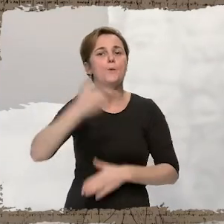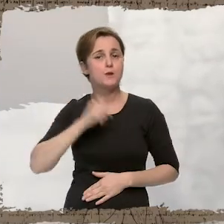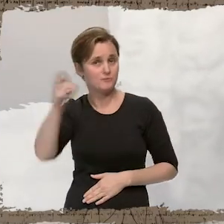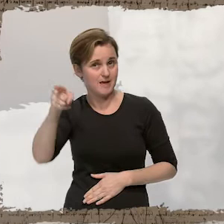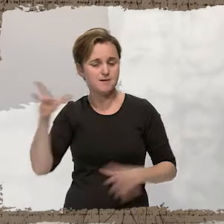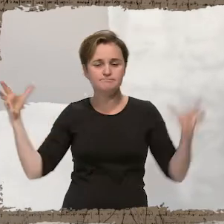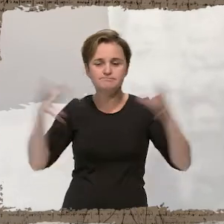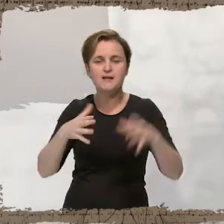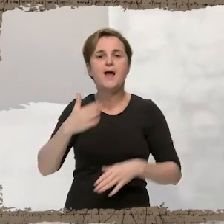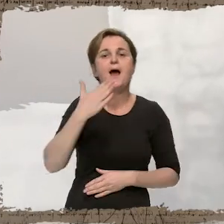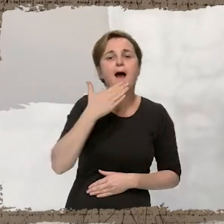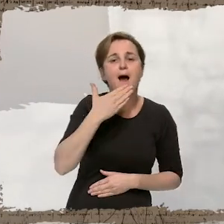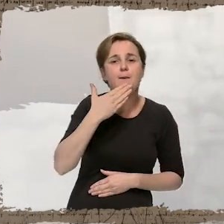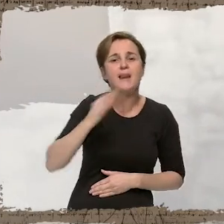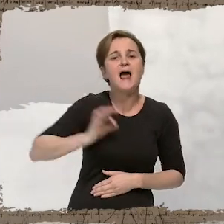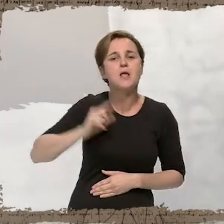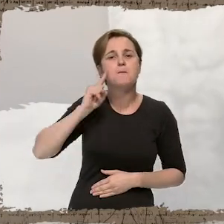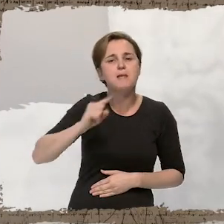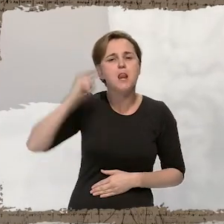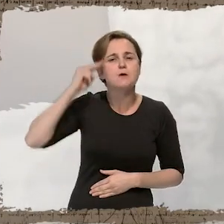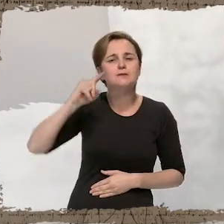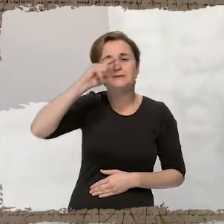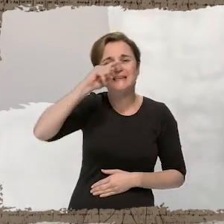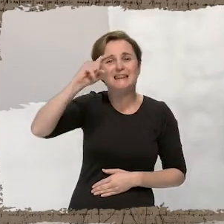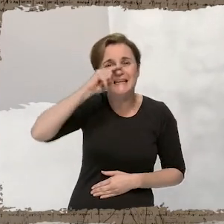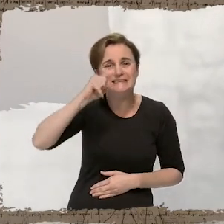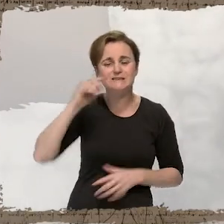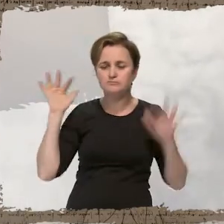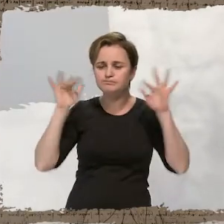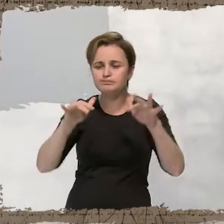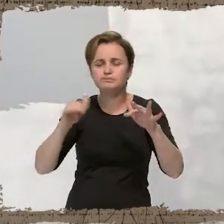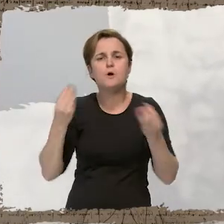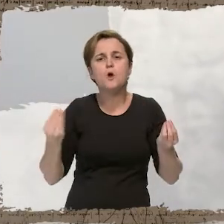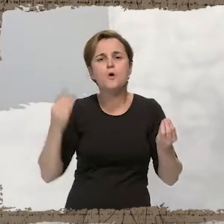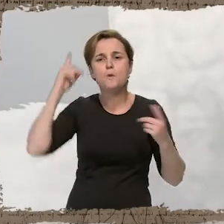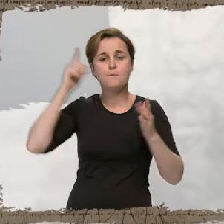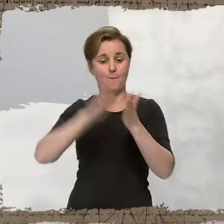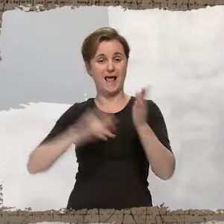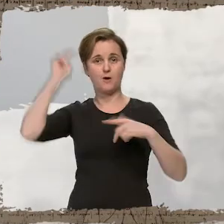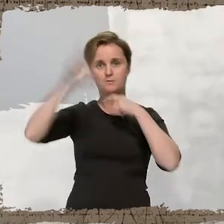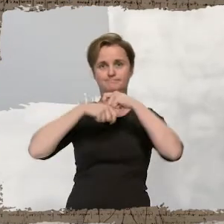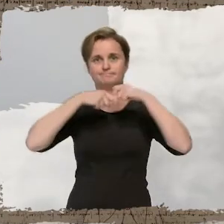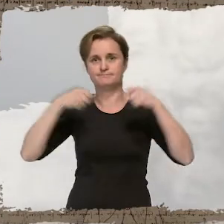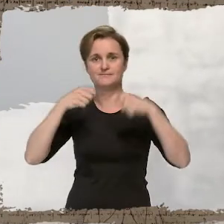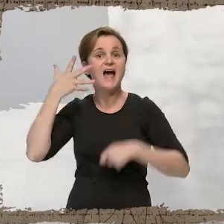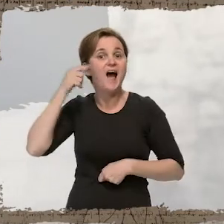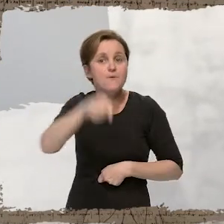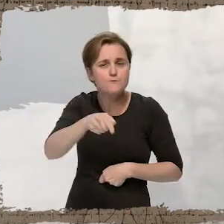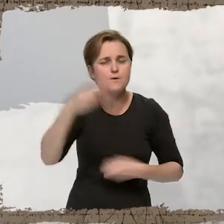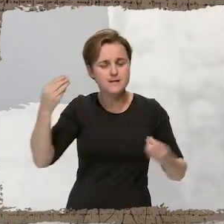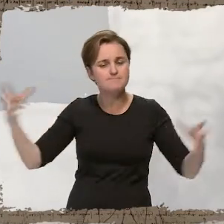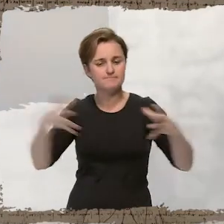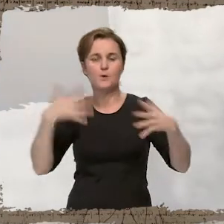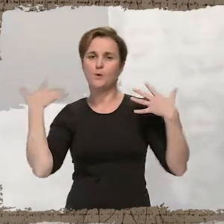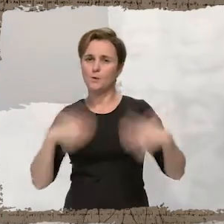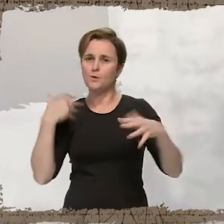de buenos aires en abril del año 1977 identificadas por los pañuelos blancos las abuelas